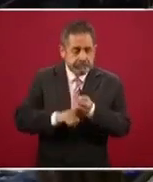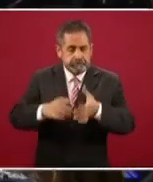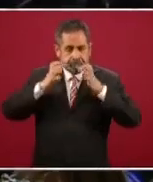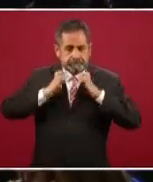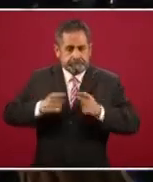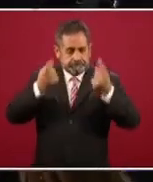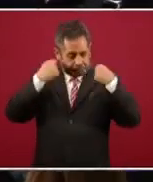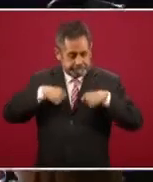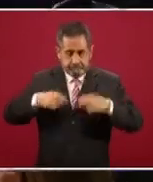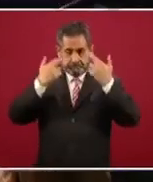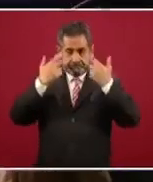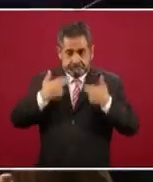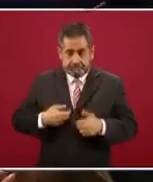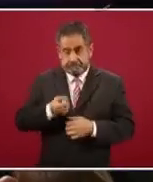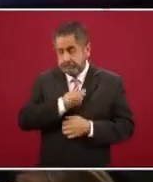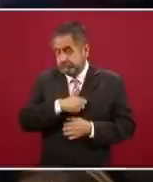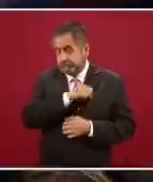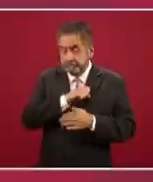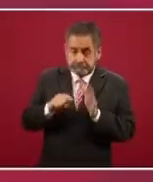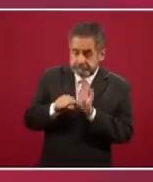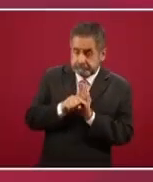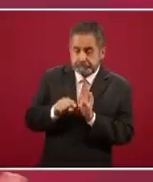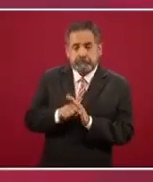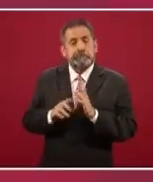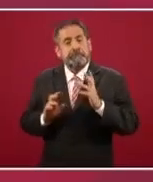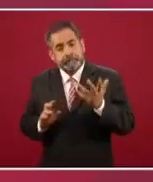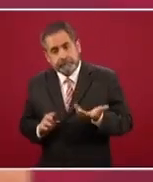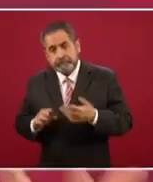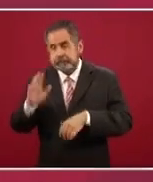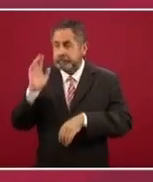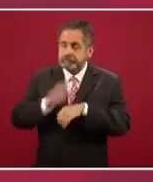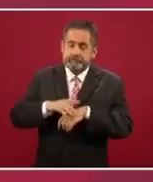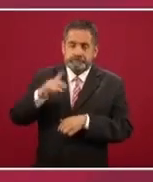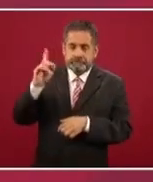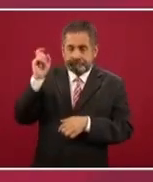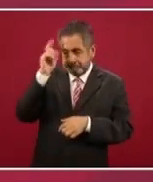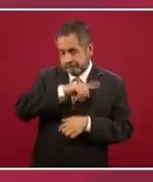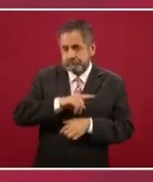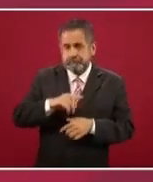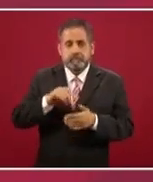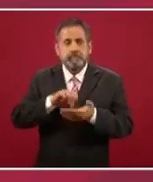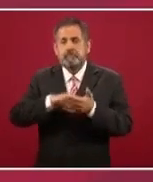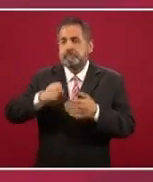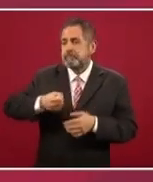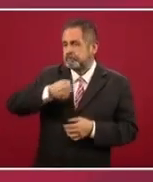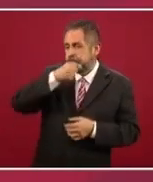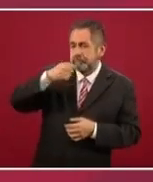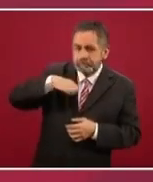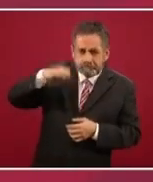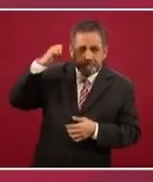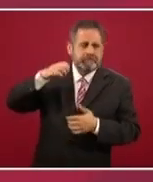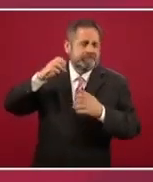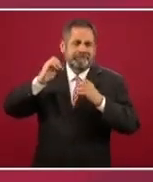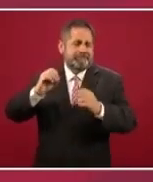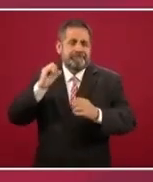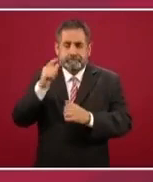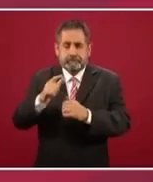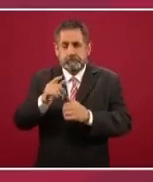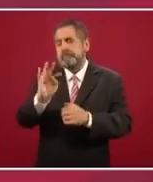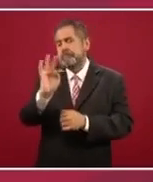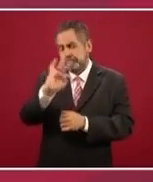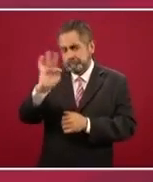de salud adversas, tienen enfermedades crónicas, edad avanzada, etcétera,